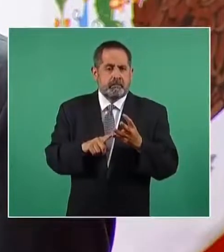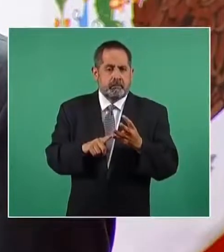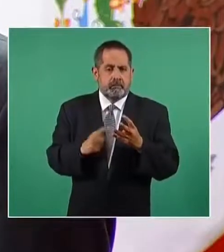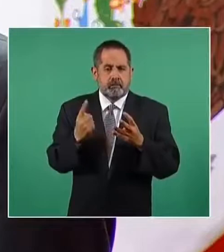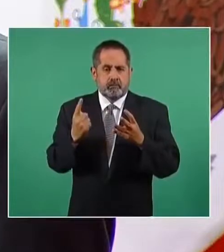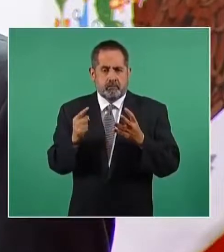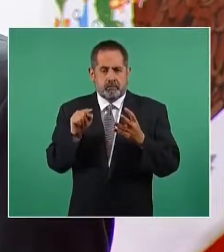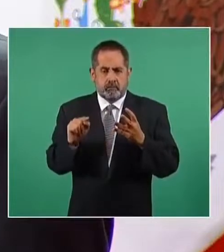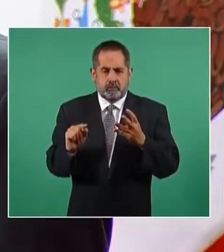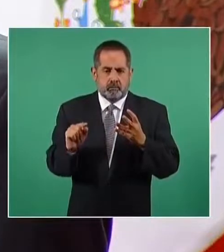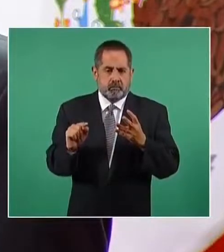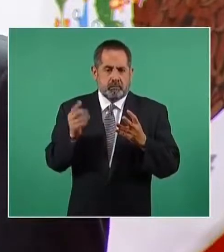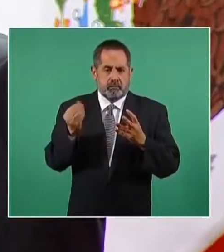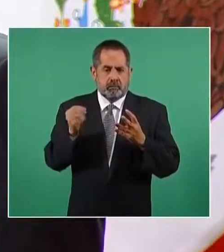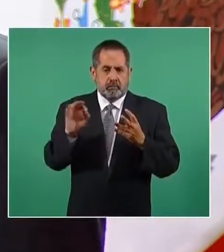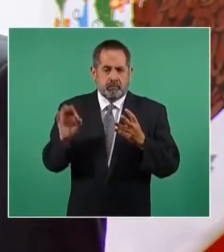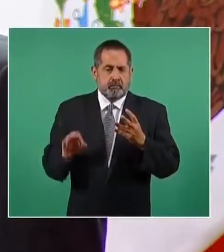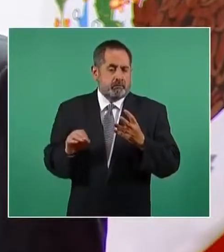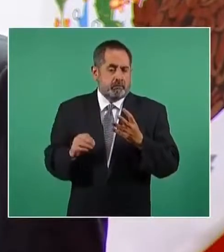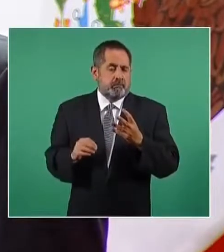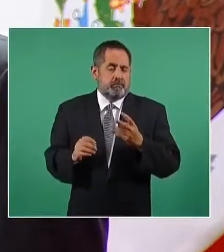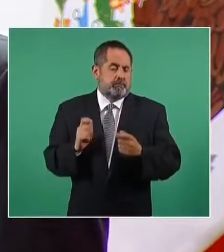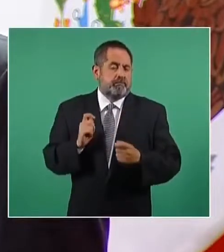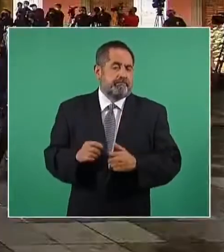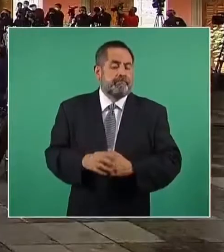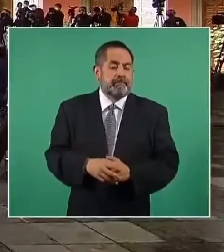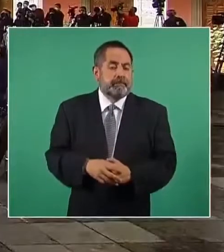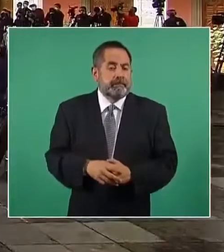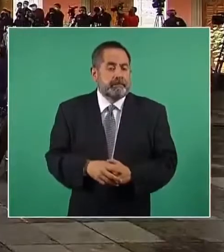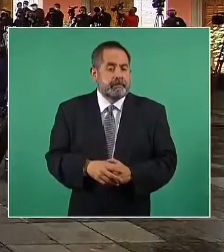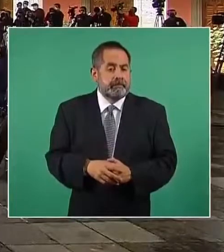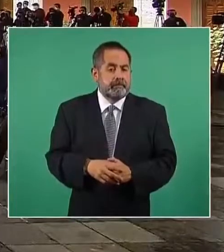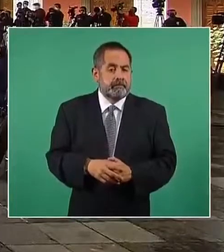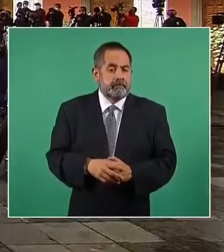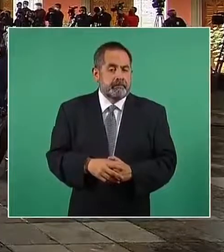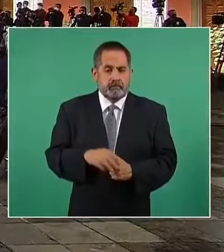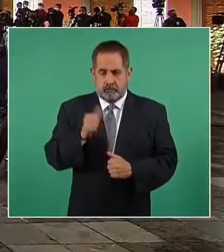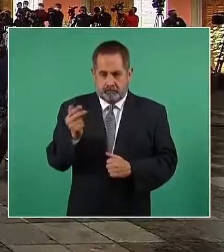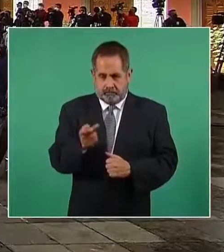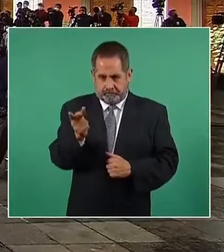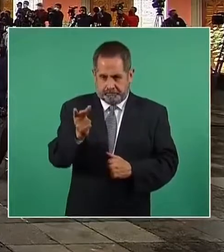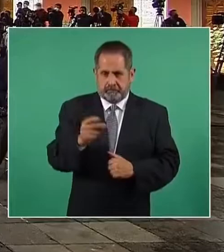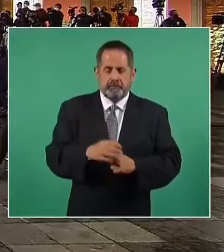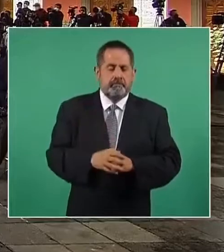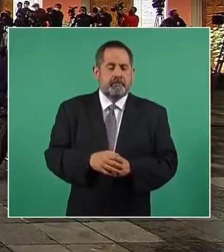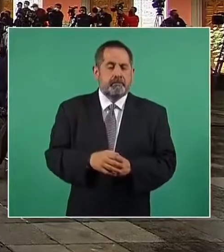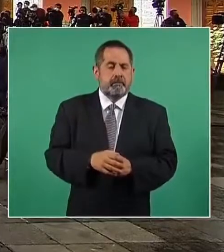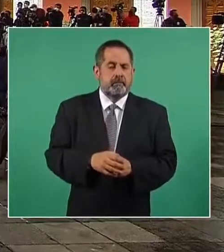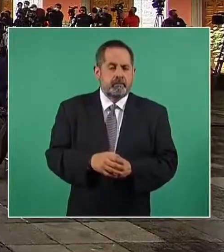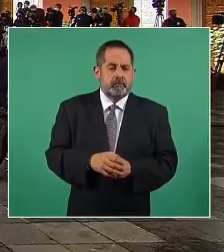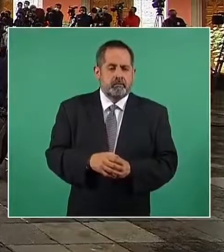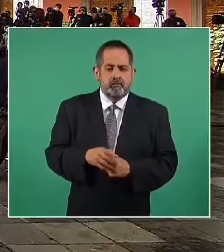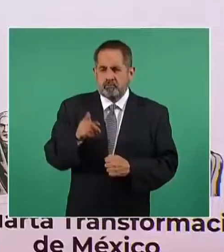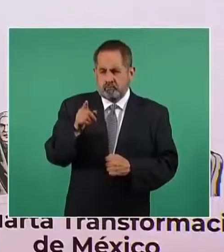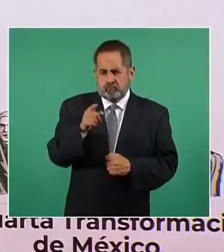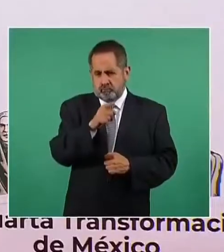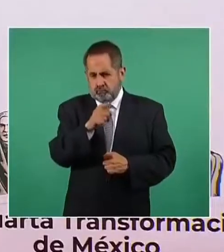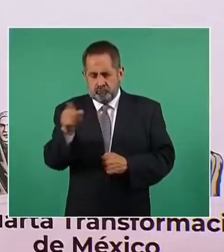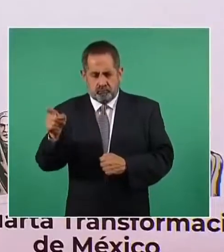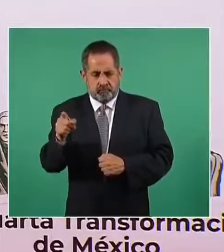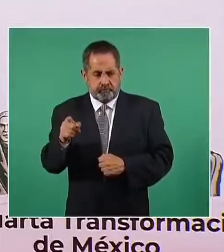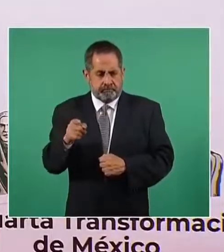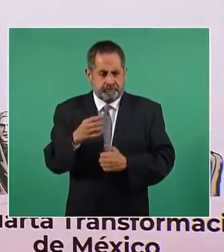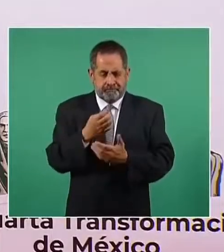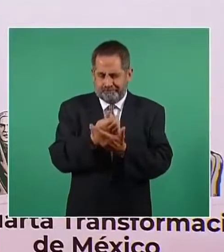vez, a llevarles recursos modestos, pero bueno, pues es que no hay de otra. Y el cambio de la